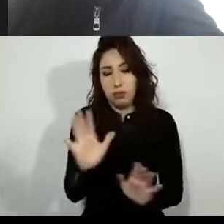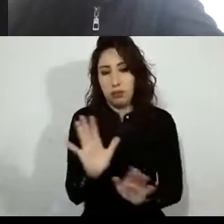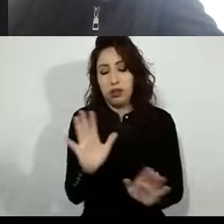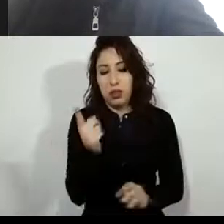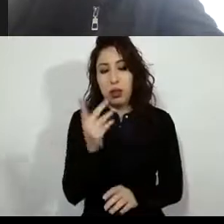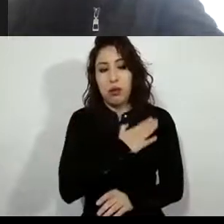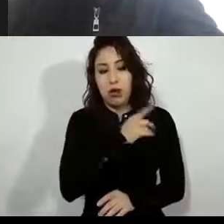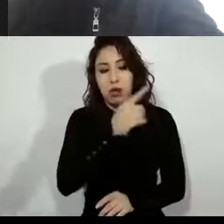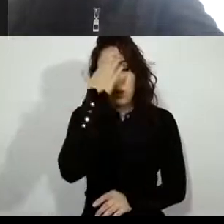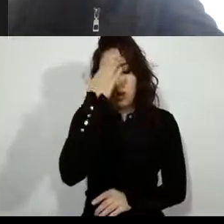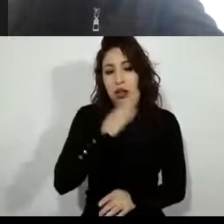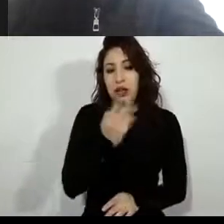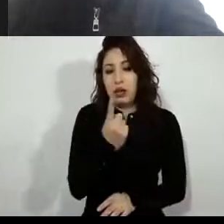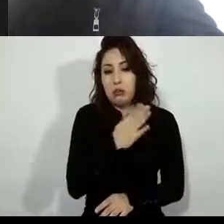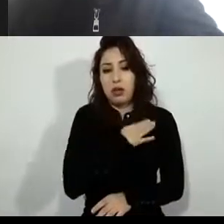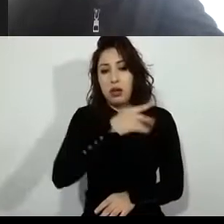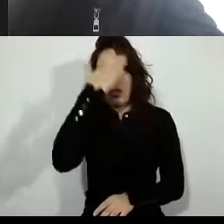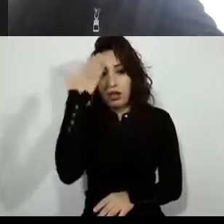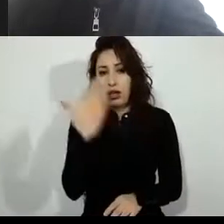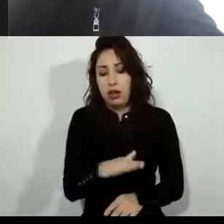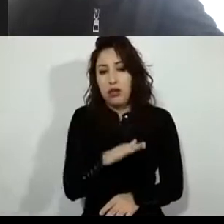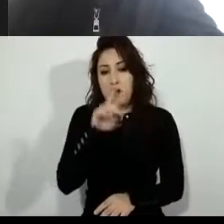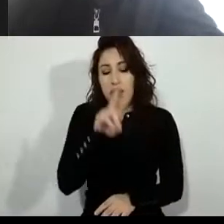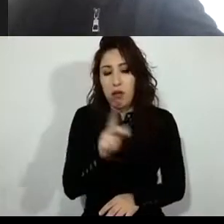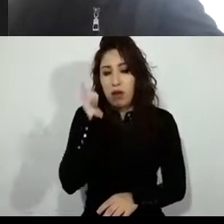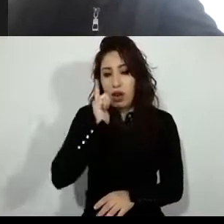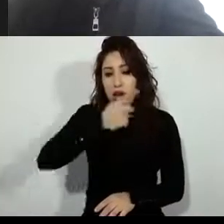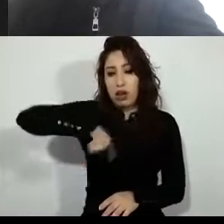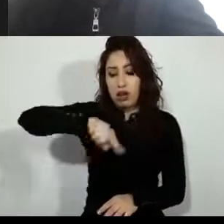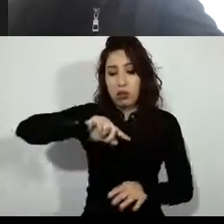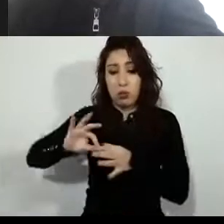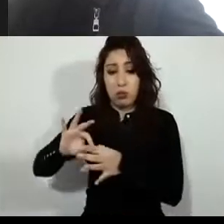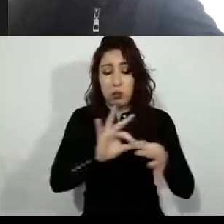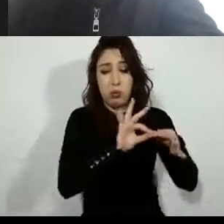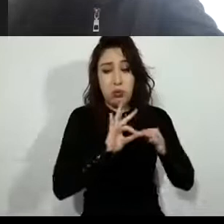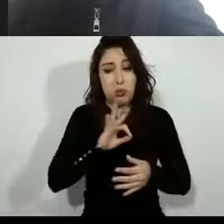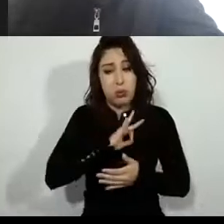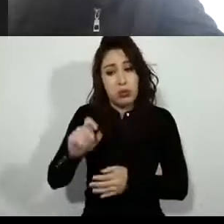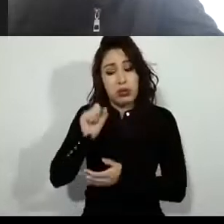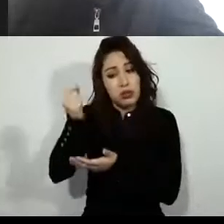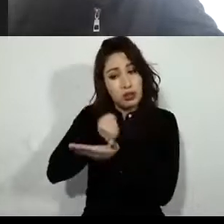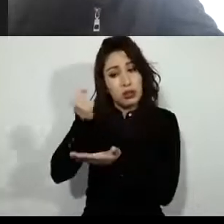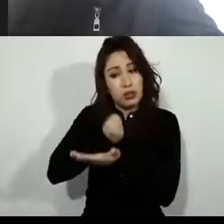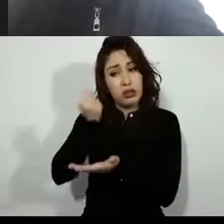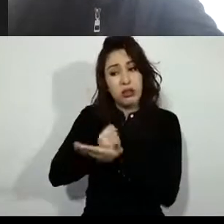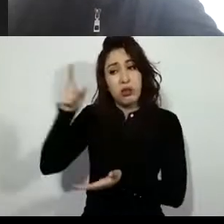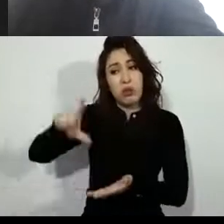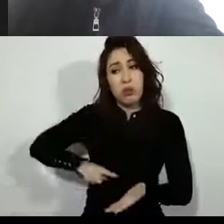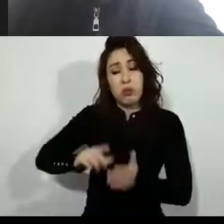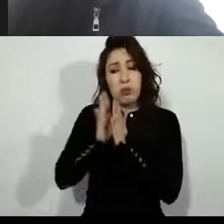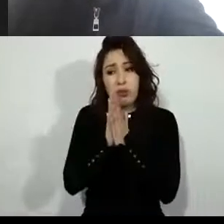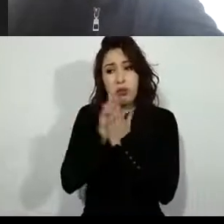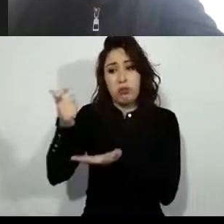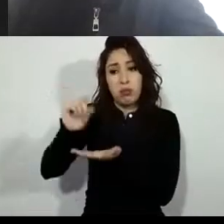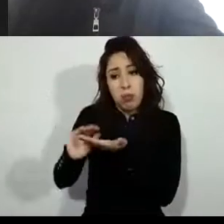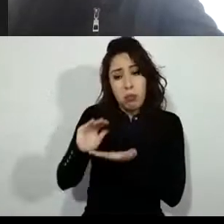más esperaríamos los datos concretos para que juntos hagamos la presión y la sensibilización con el gobierno de que no es un capricho de